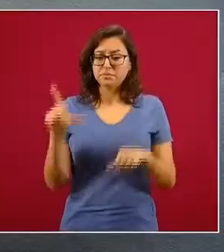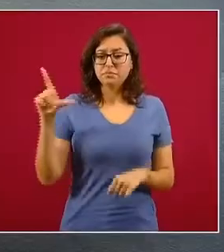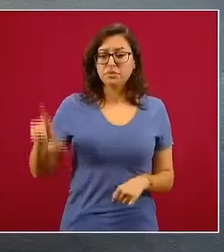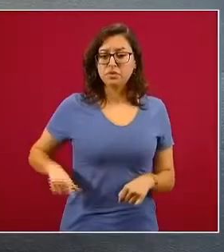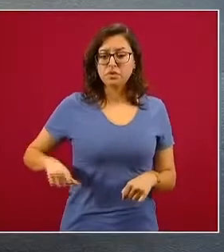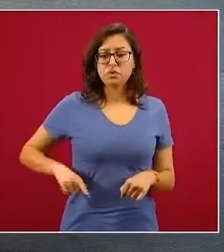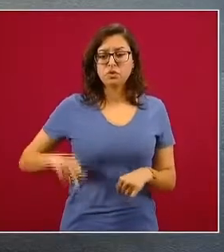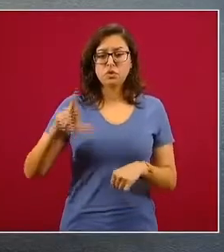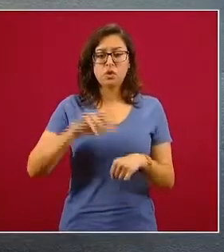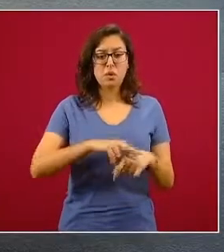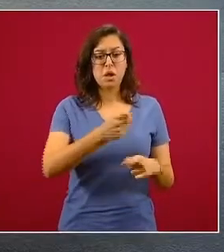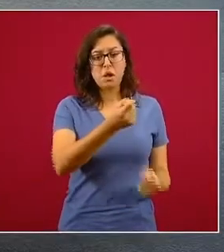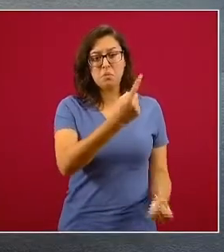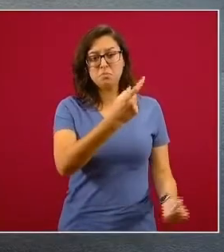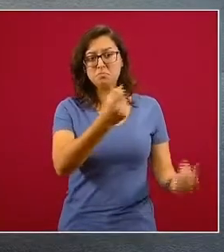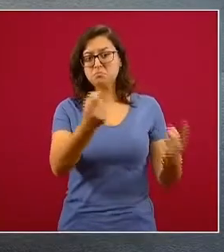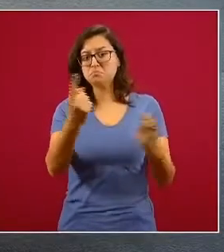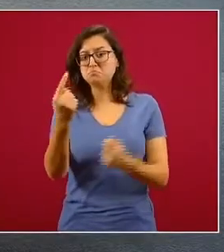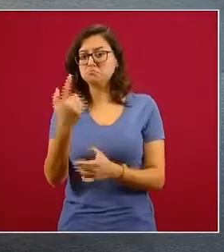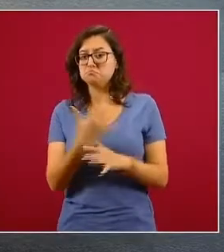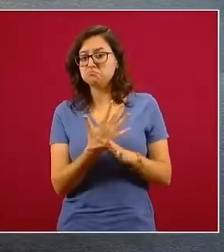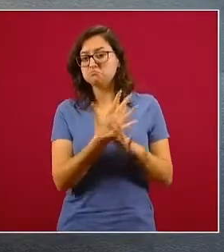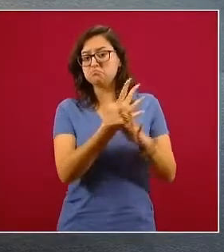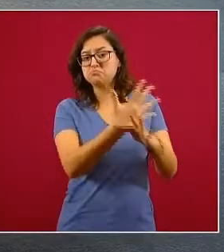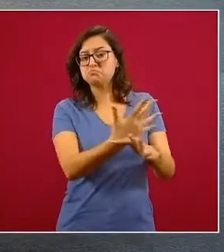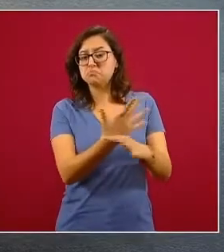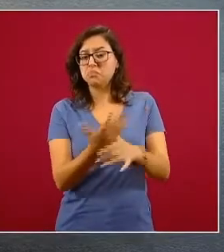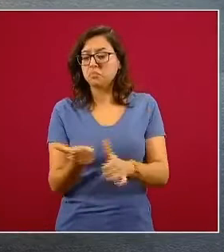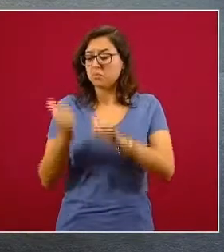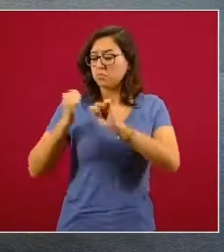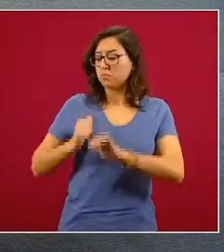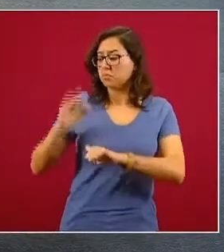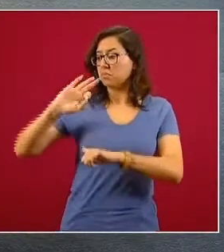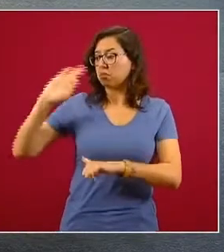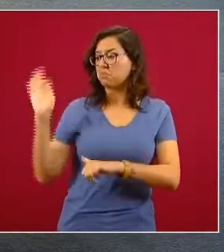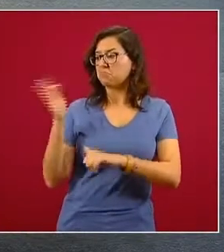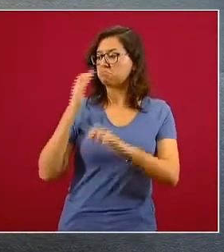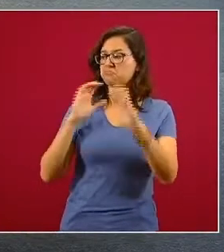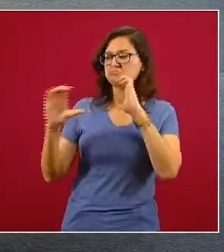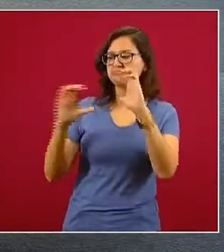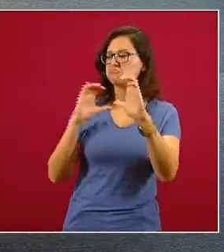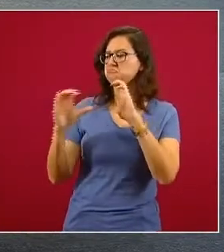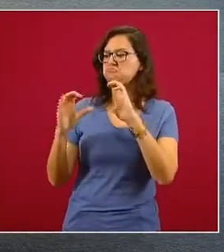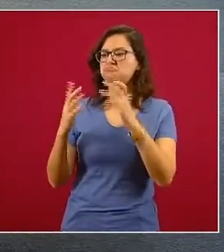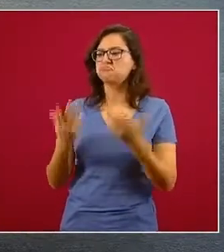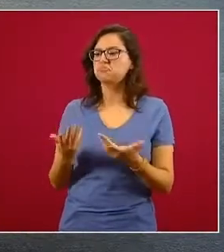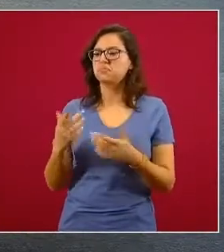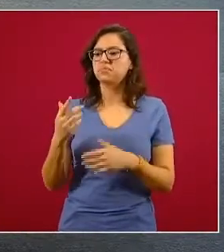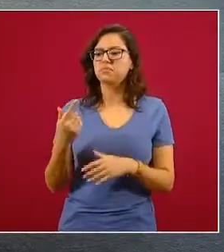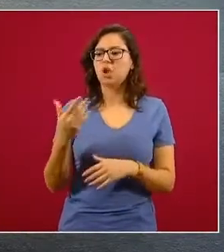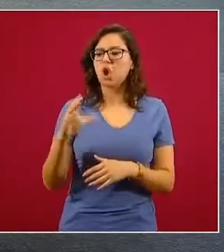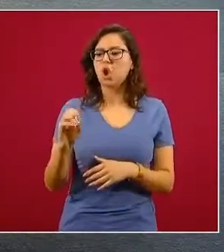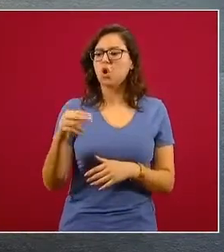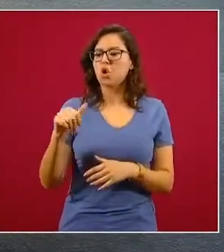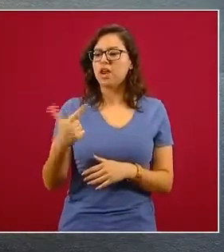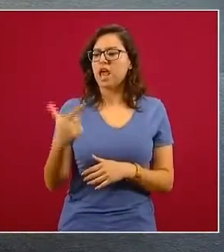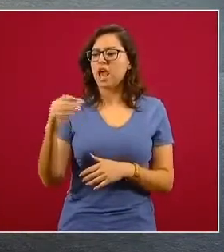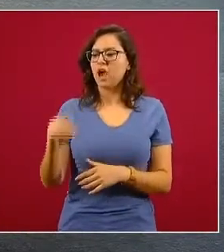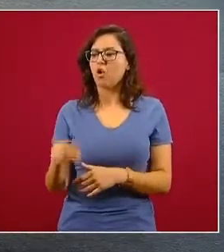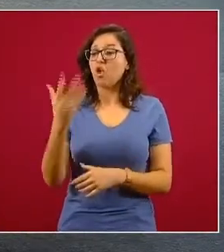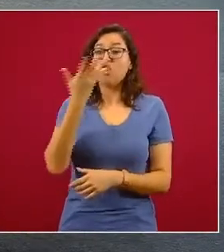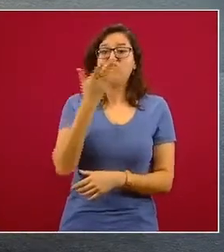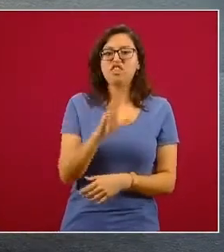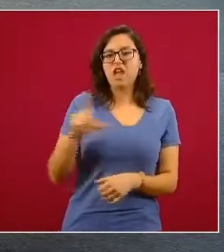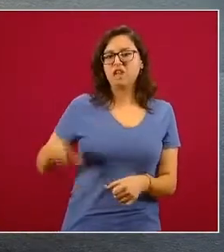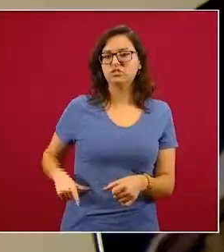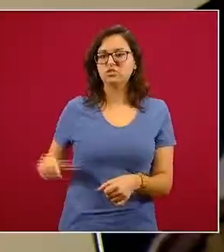la han dicho falta de comunicación con la autoridad federal y con la salida de estos 10 gobernadores, se afectaría pues